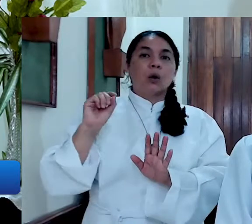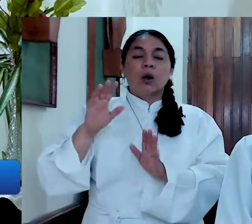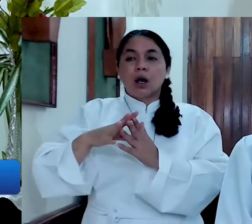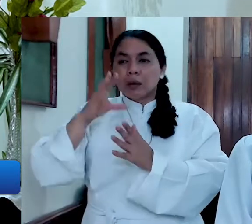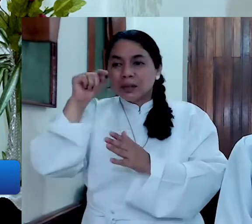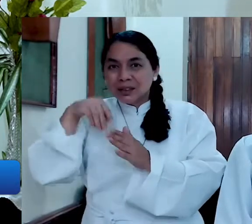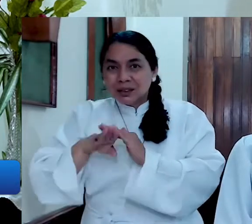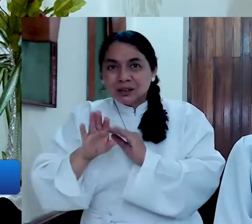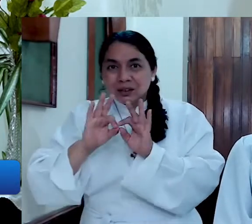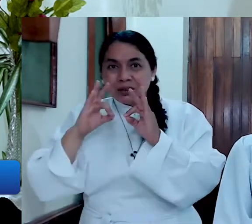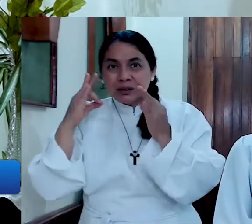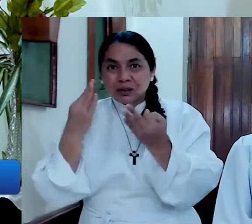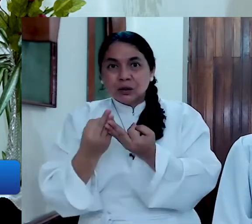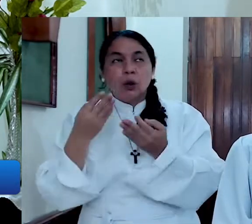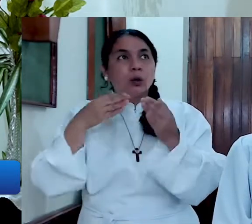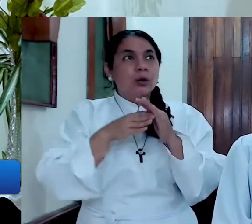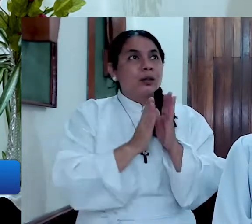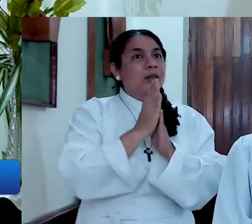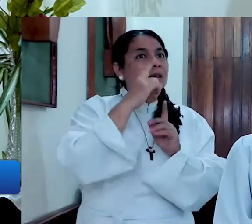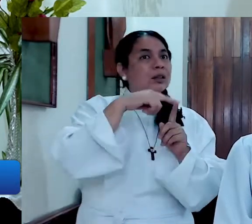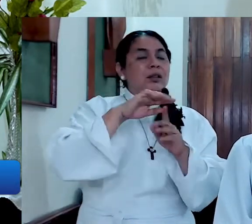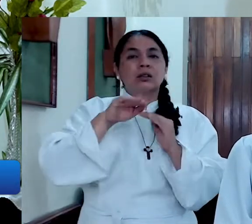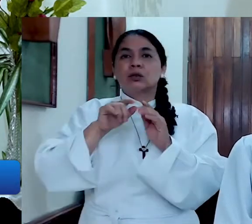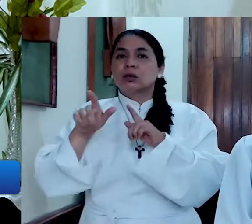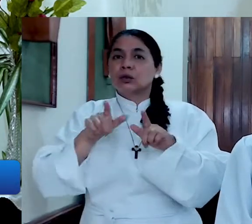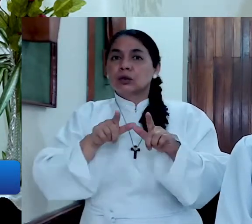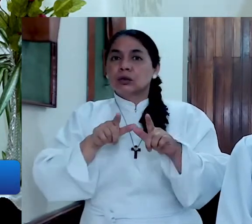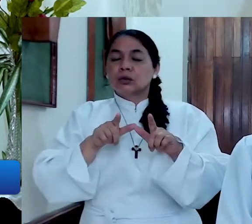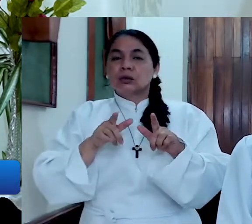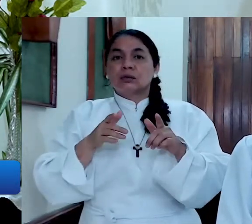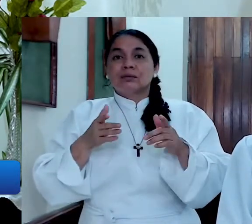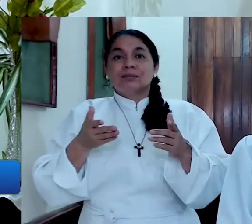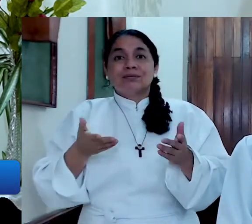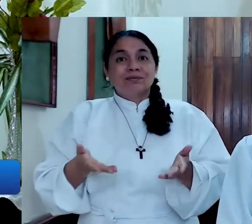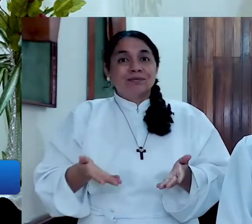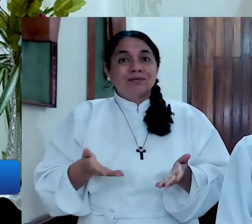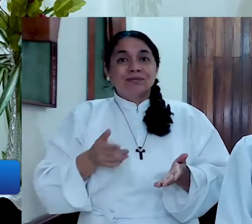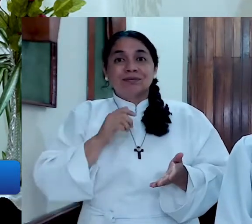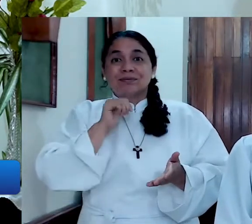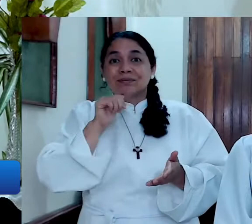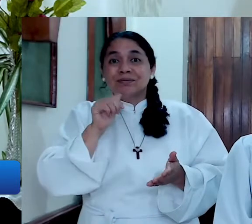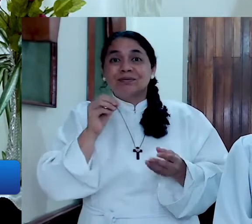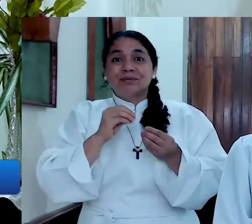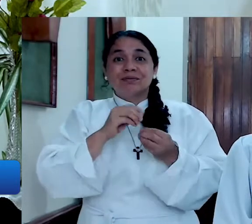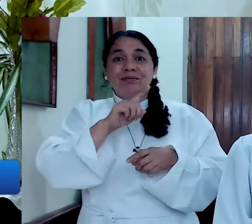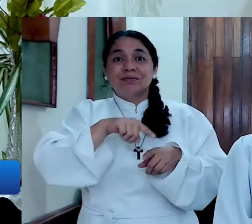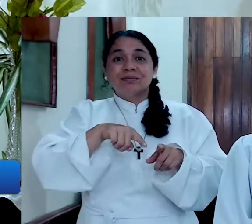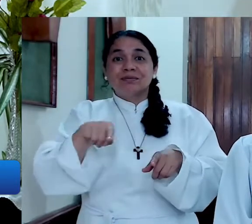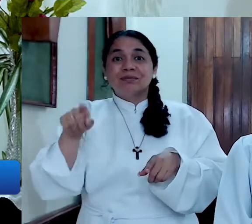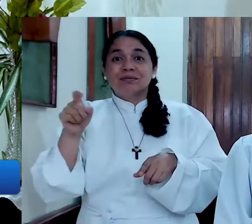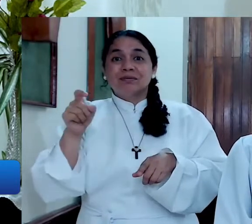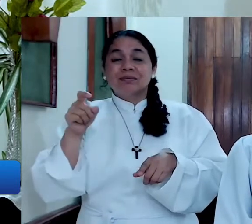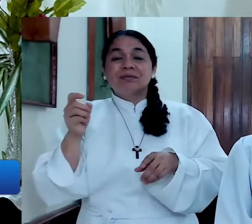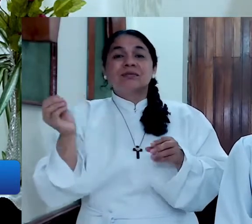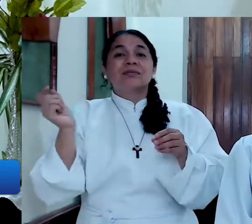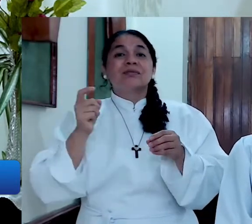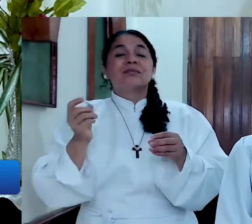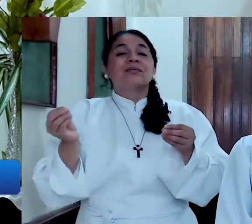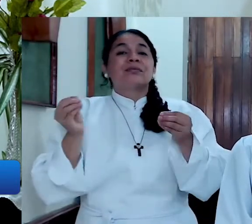familia o en la iglesia, en todas partes. No es suficiente. Necesitamos de algo más